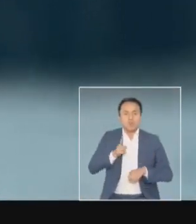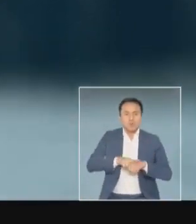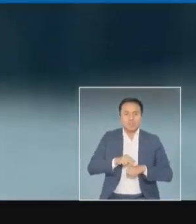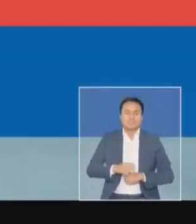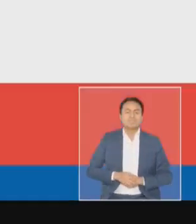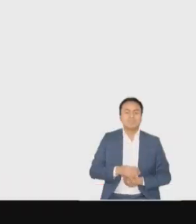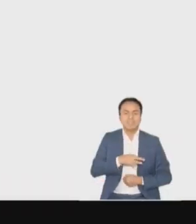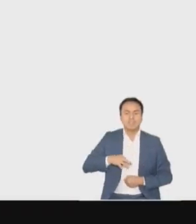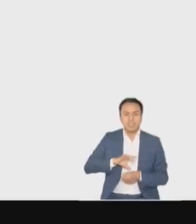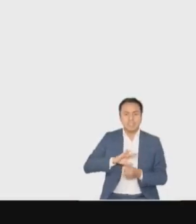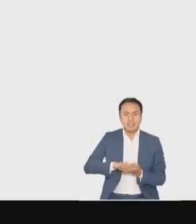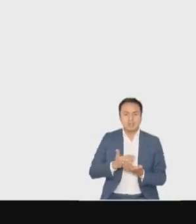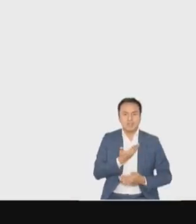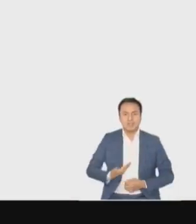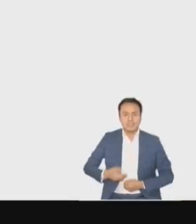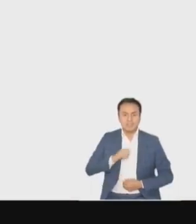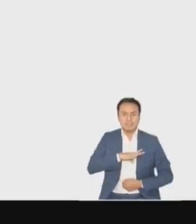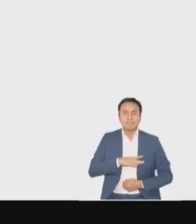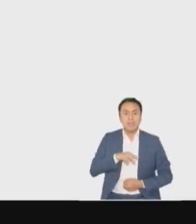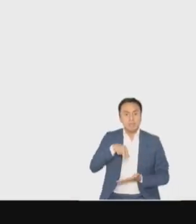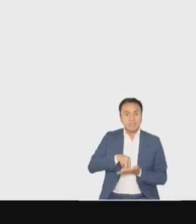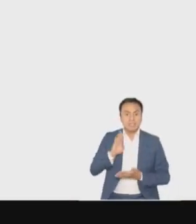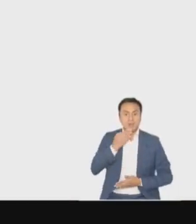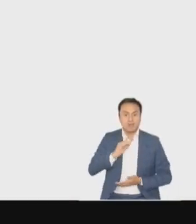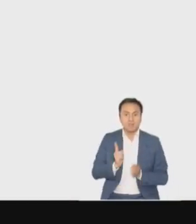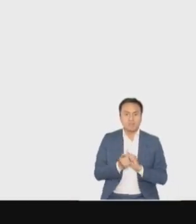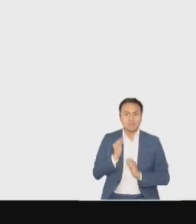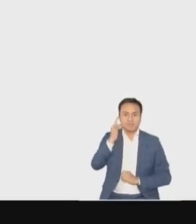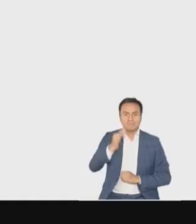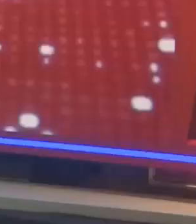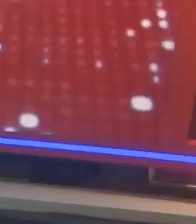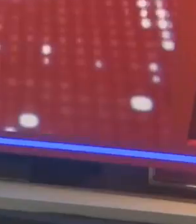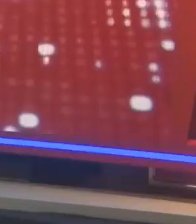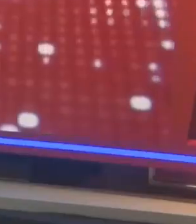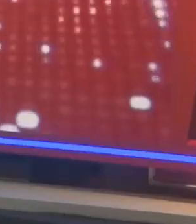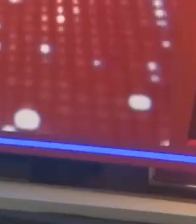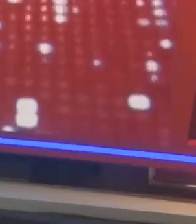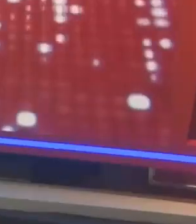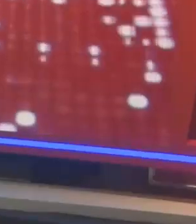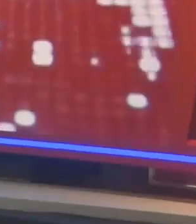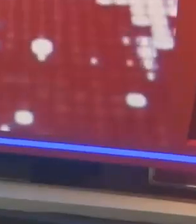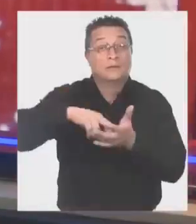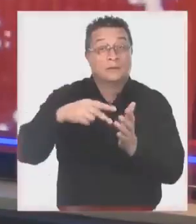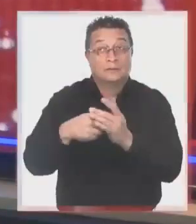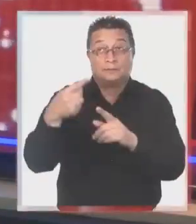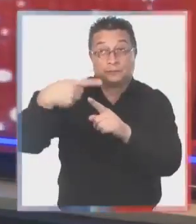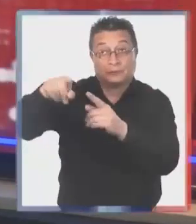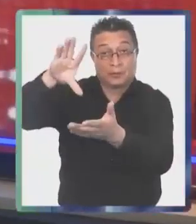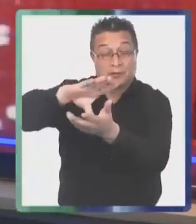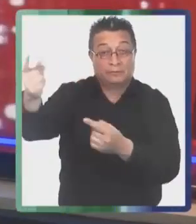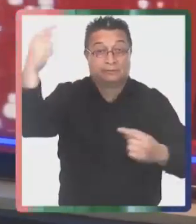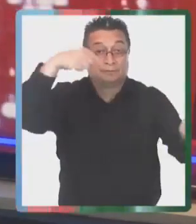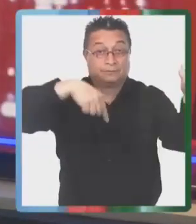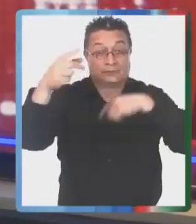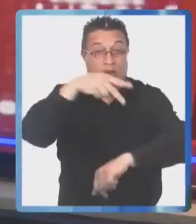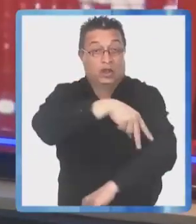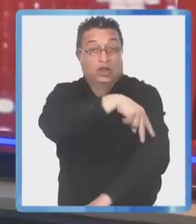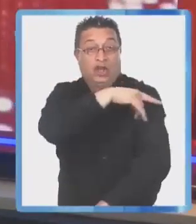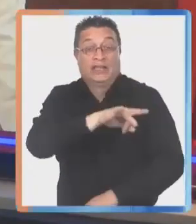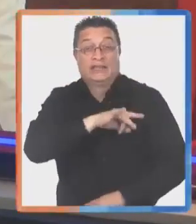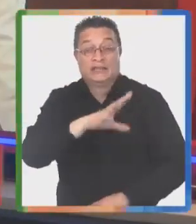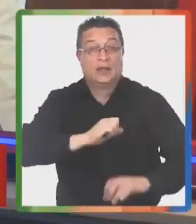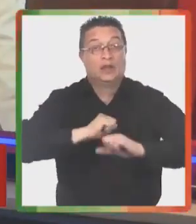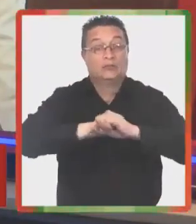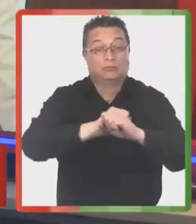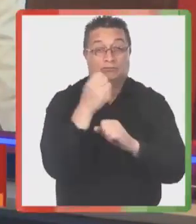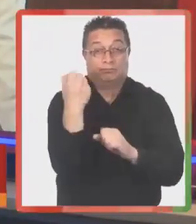la dupla. Ministerio de Salud, Gobierno de Chile. Presentes por un mejor futuro. La crisis migratoria en el norte